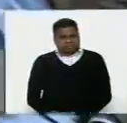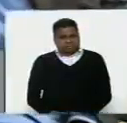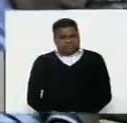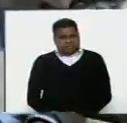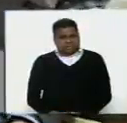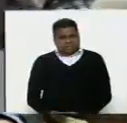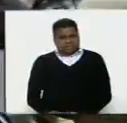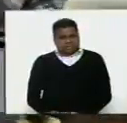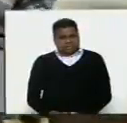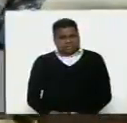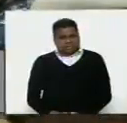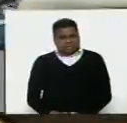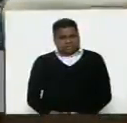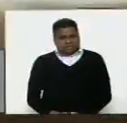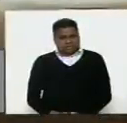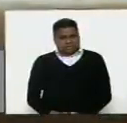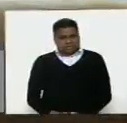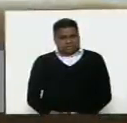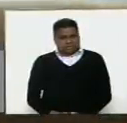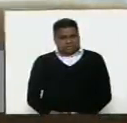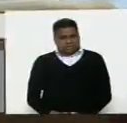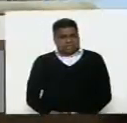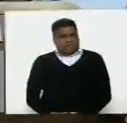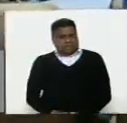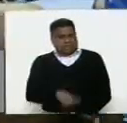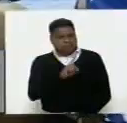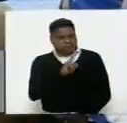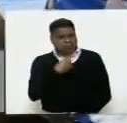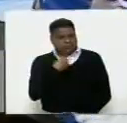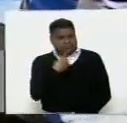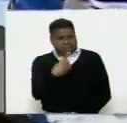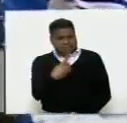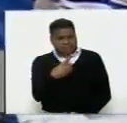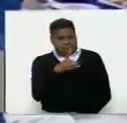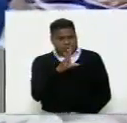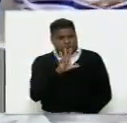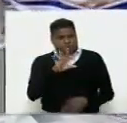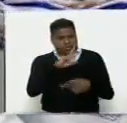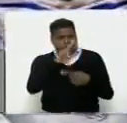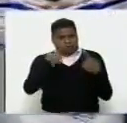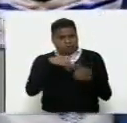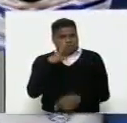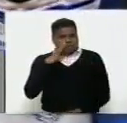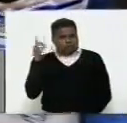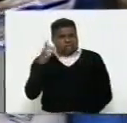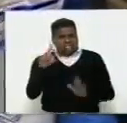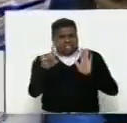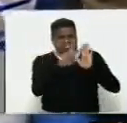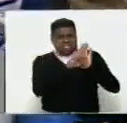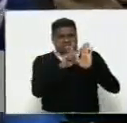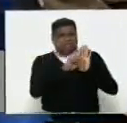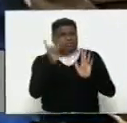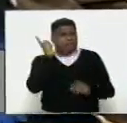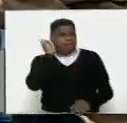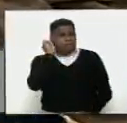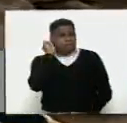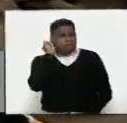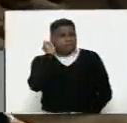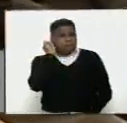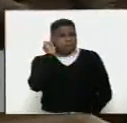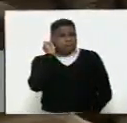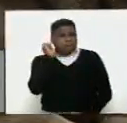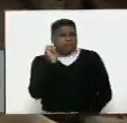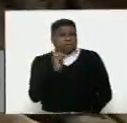así como se pronuncia, sacó los derechos de la mujer y la ciudadana y